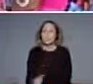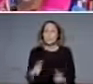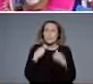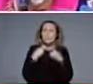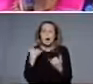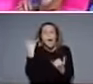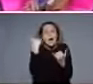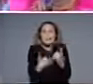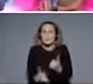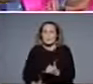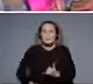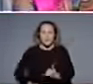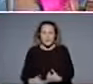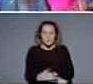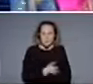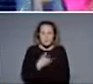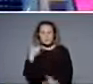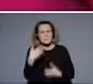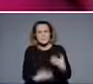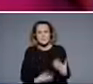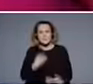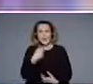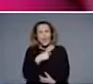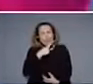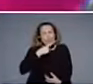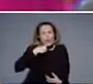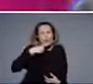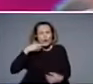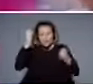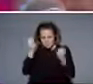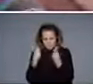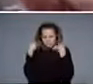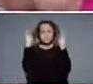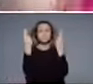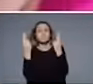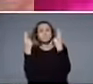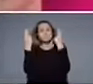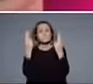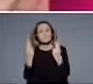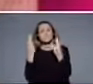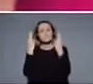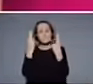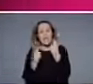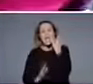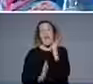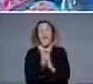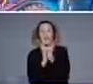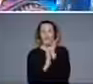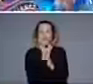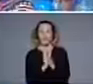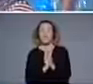pero con rabia venció al dolor, no pudo al fuego